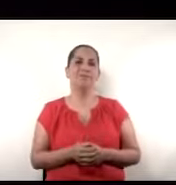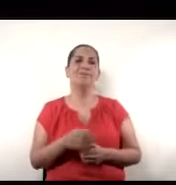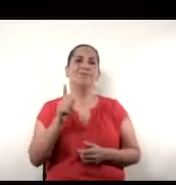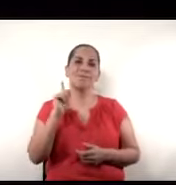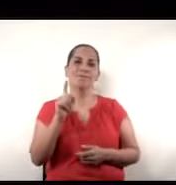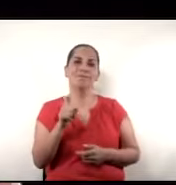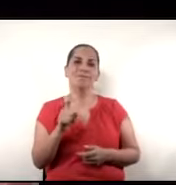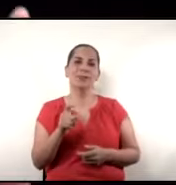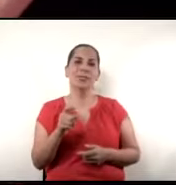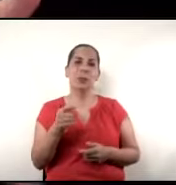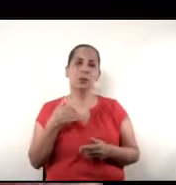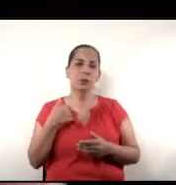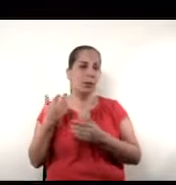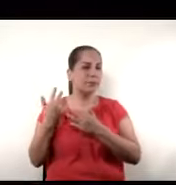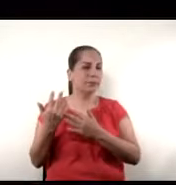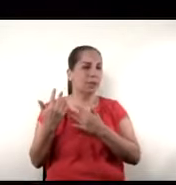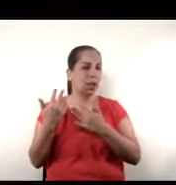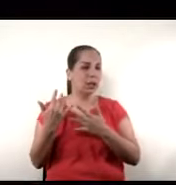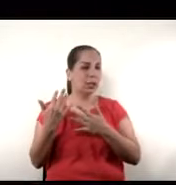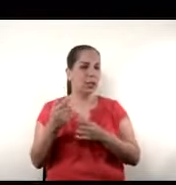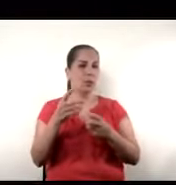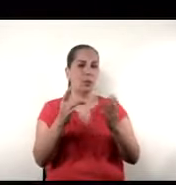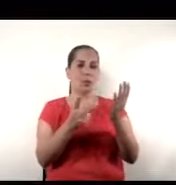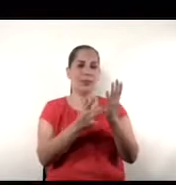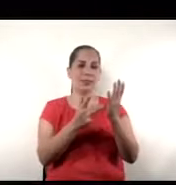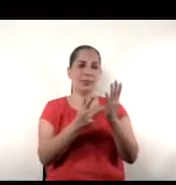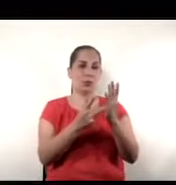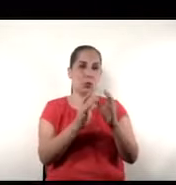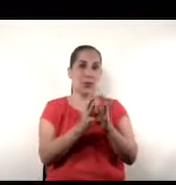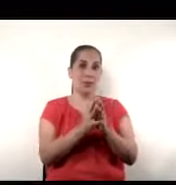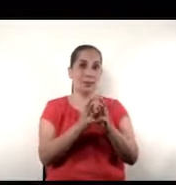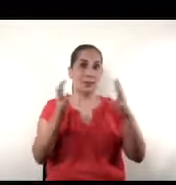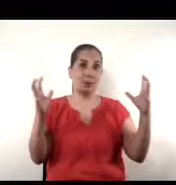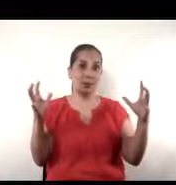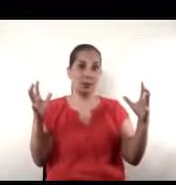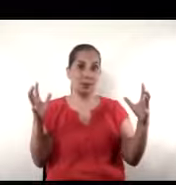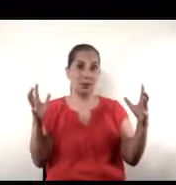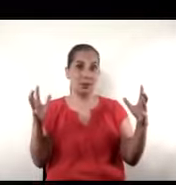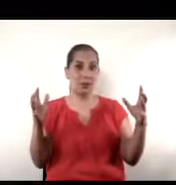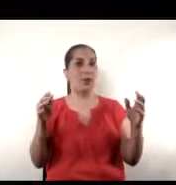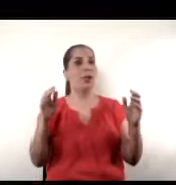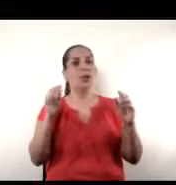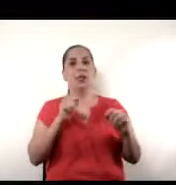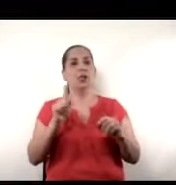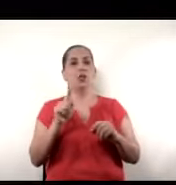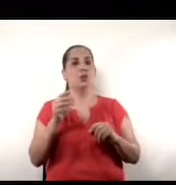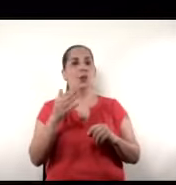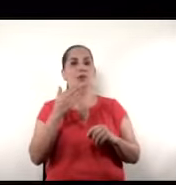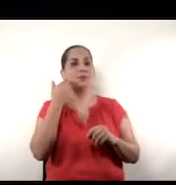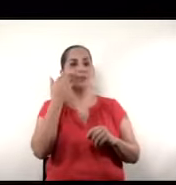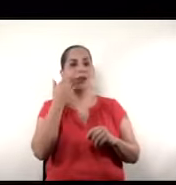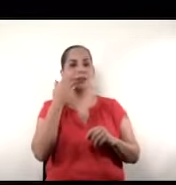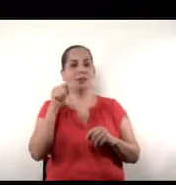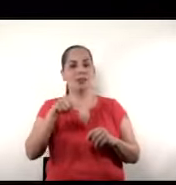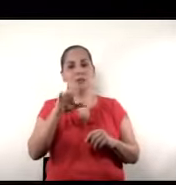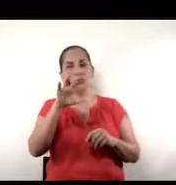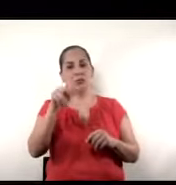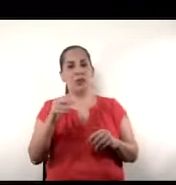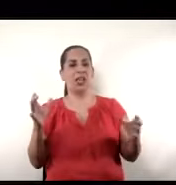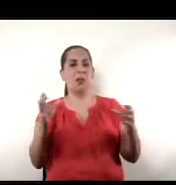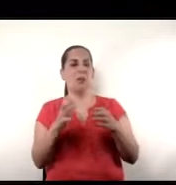tenemos que darle tiempo a que esa tecnología se masifique y no es un mercado pequeño como el costarricense donde